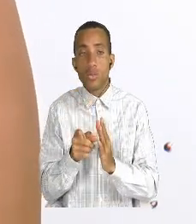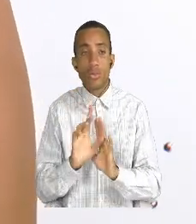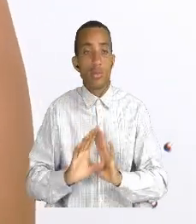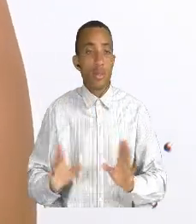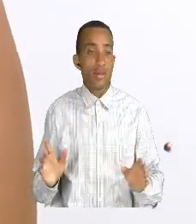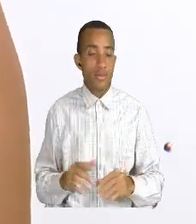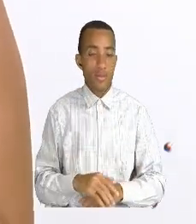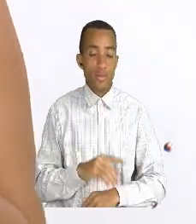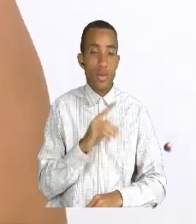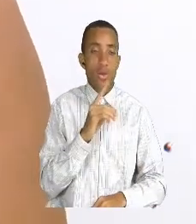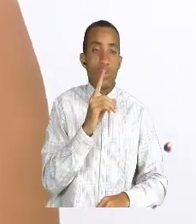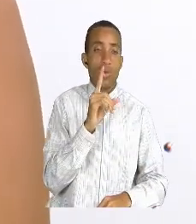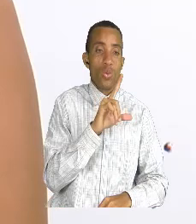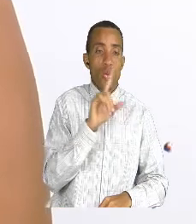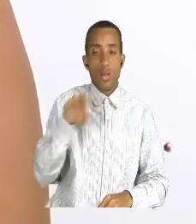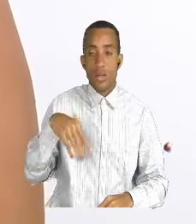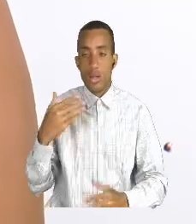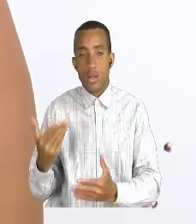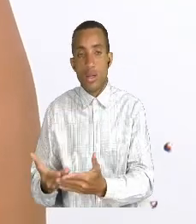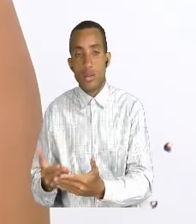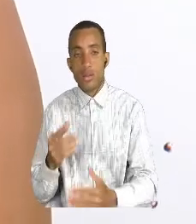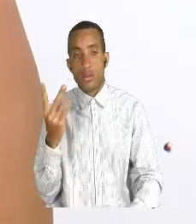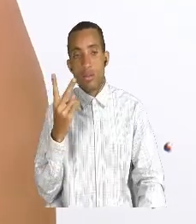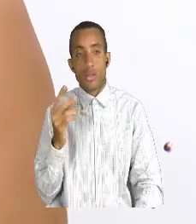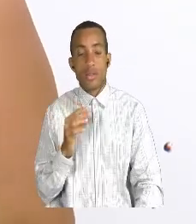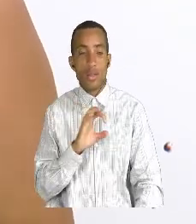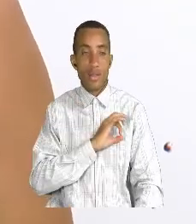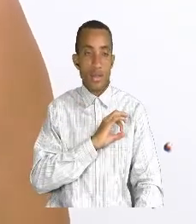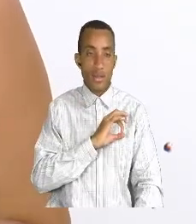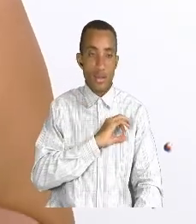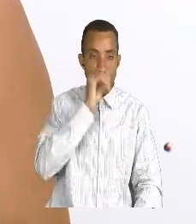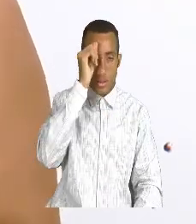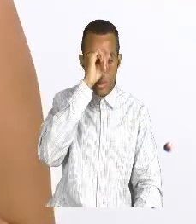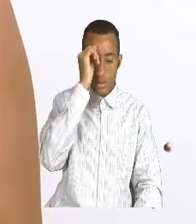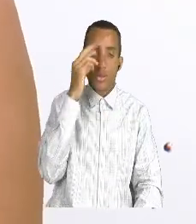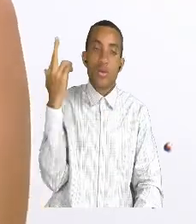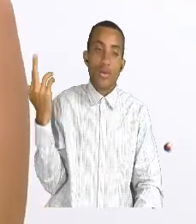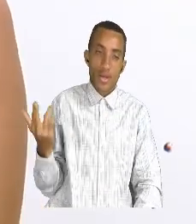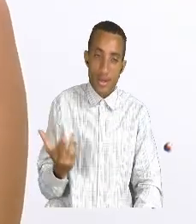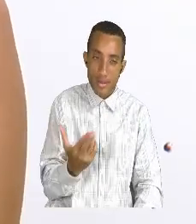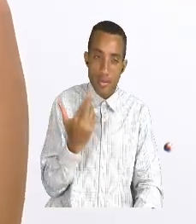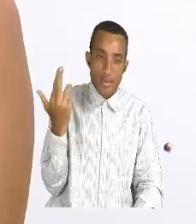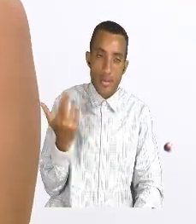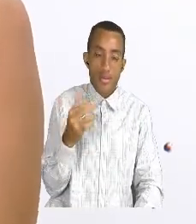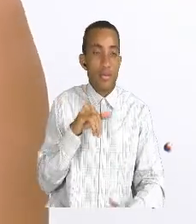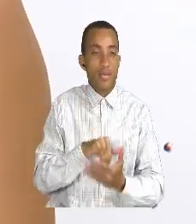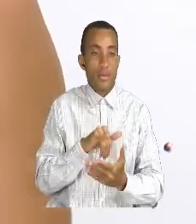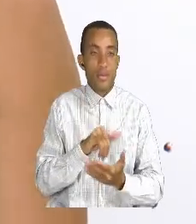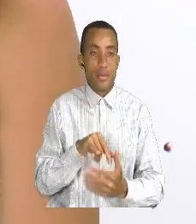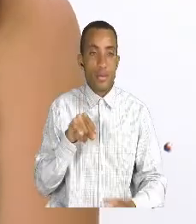de lunes a viernes. Recuerden nuestras repeticiones sábados y domingos en el mismo horario habitual, solo por Enlace